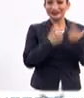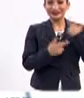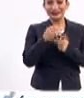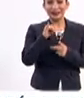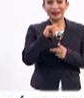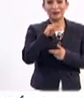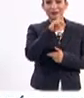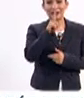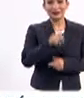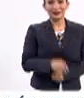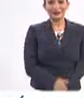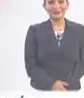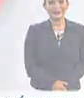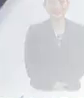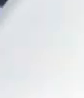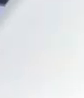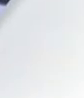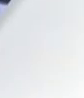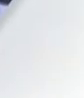volvemos. Esto es Interfaz.